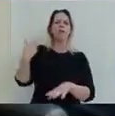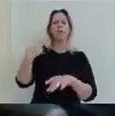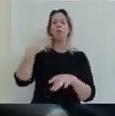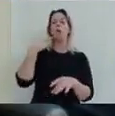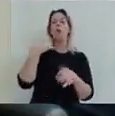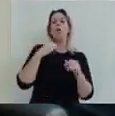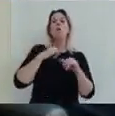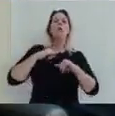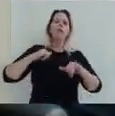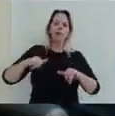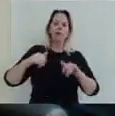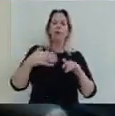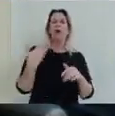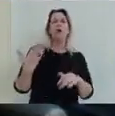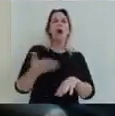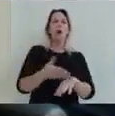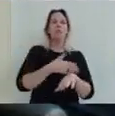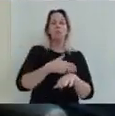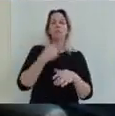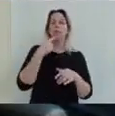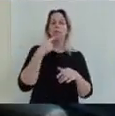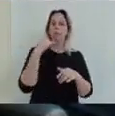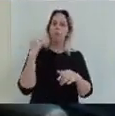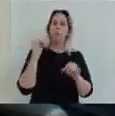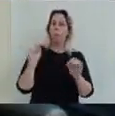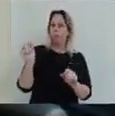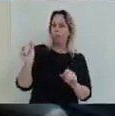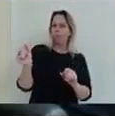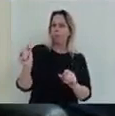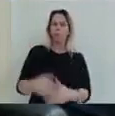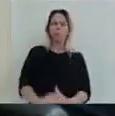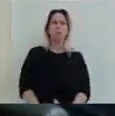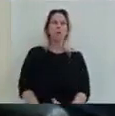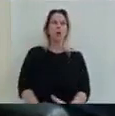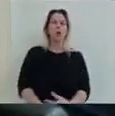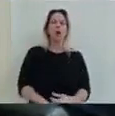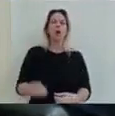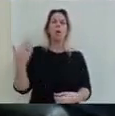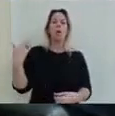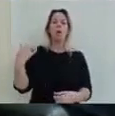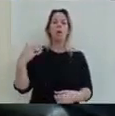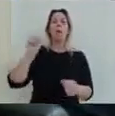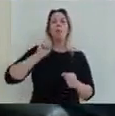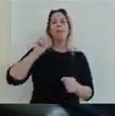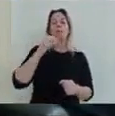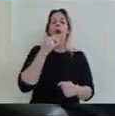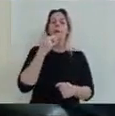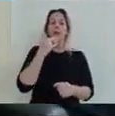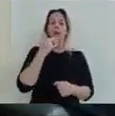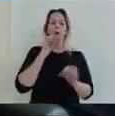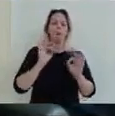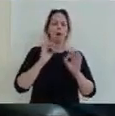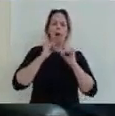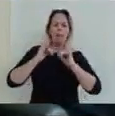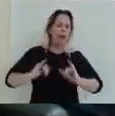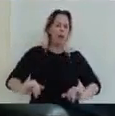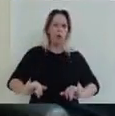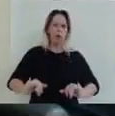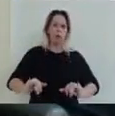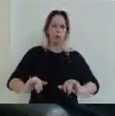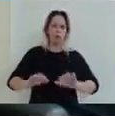el 28 de mayo, ¿no? En la primer partida el mes de abril, faltarían mayo y junio. Yo creo que es un poco